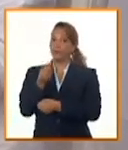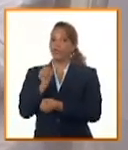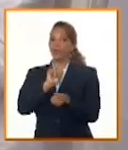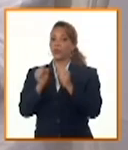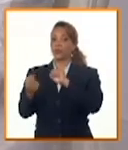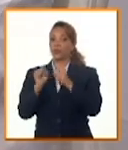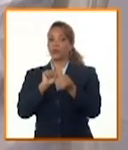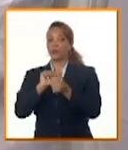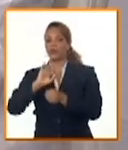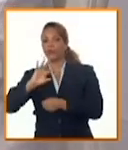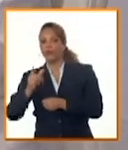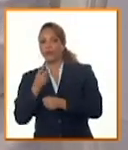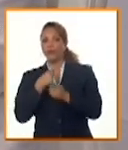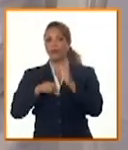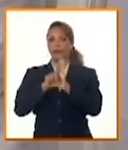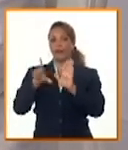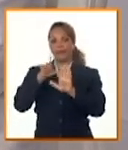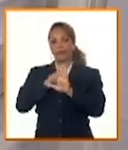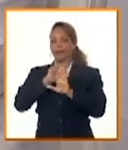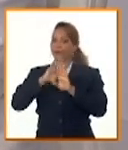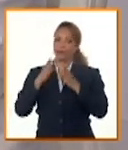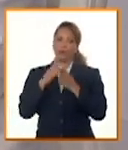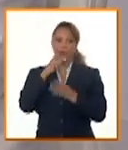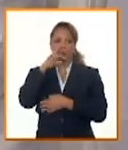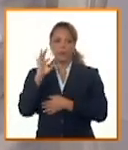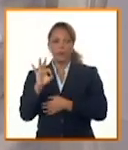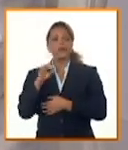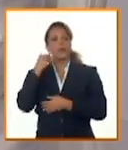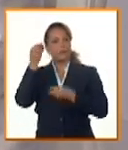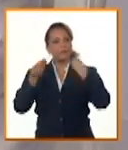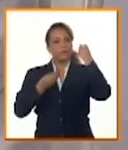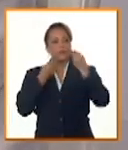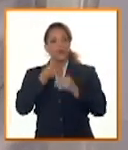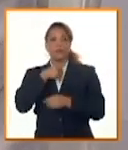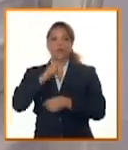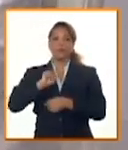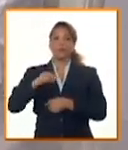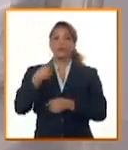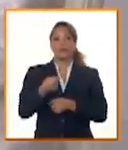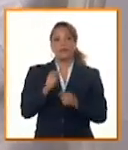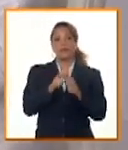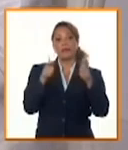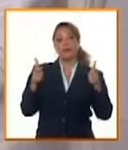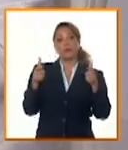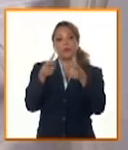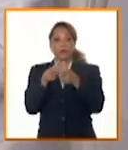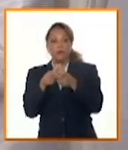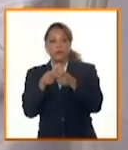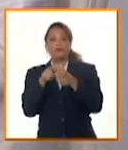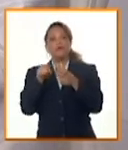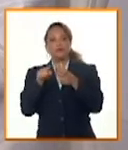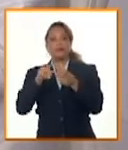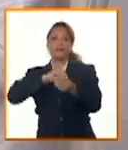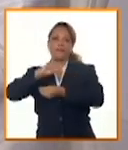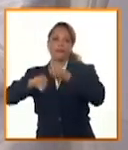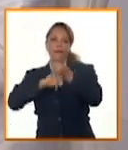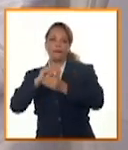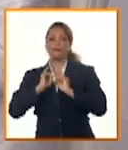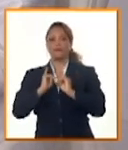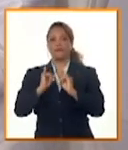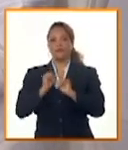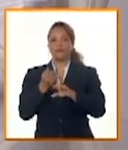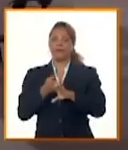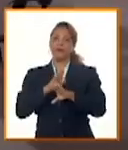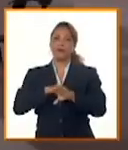de controlarlo límite que hemos puesto porque hemos estudiado que es ese pero si mañana se necesita que sea mayor o menor también se moverá y se informará